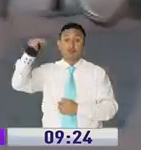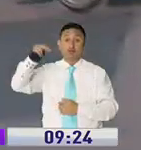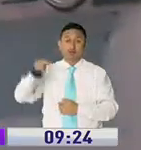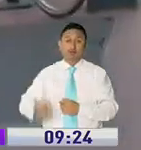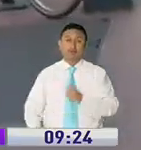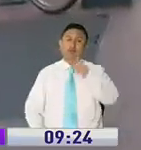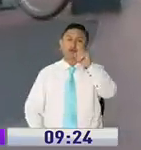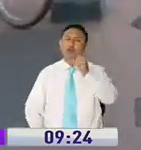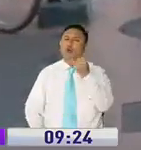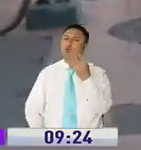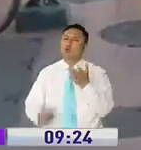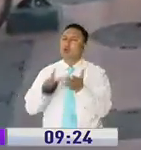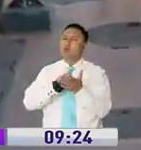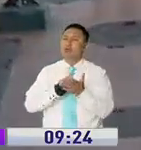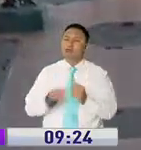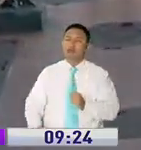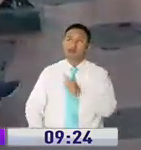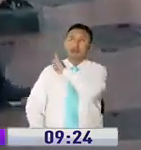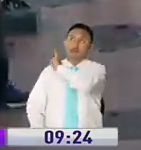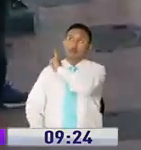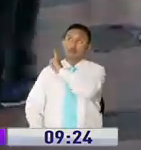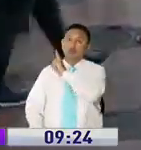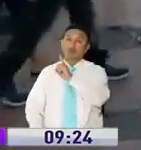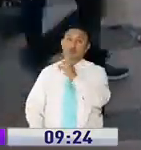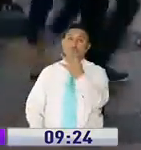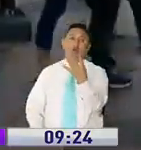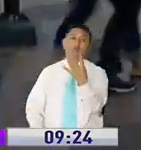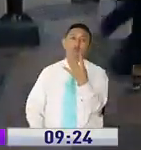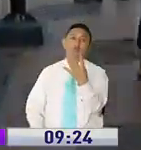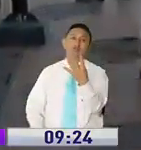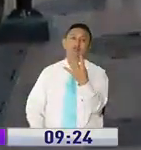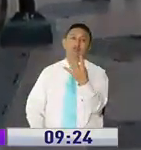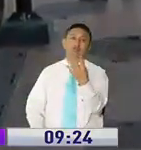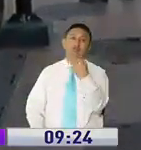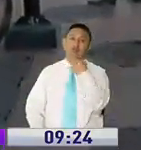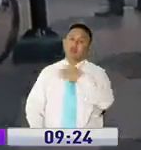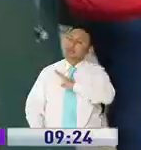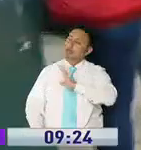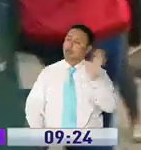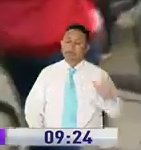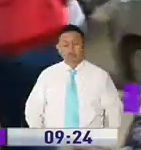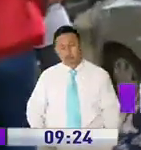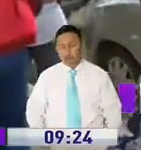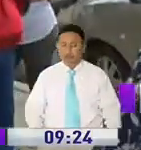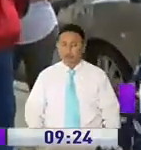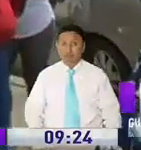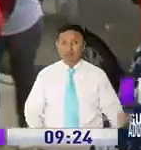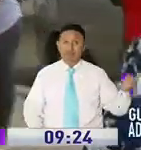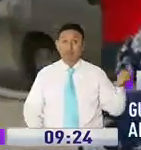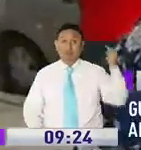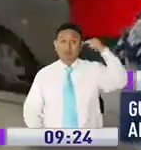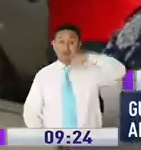farmacias ha visitado? En lo que va en el norte, 4. Me di por vencido. Yo